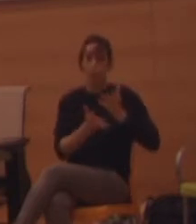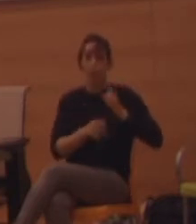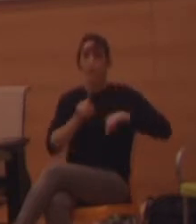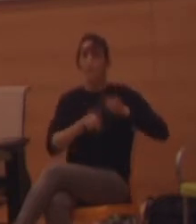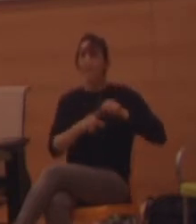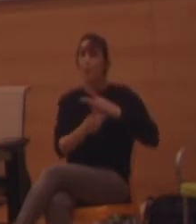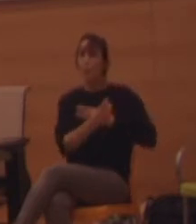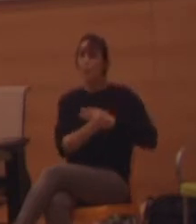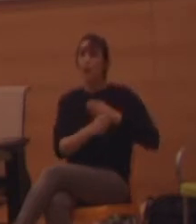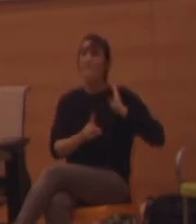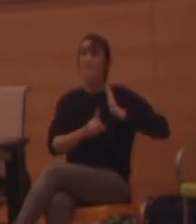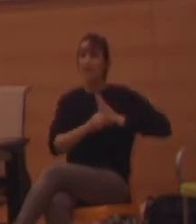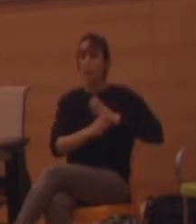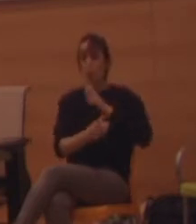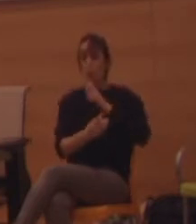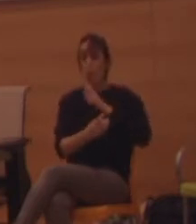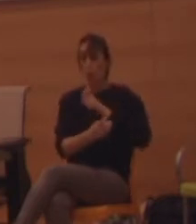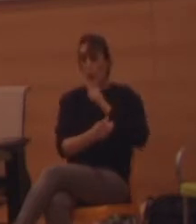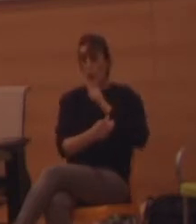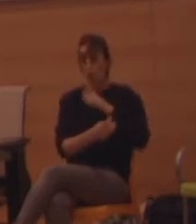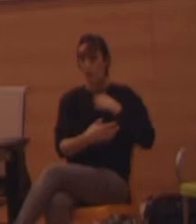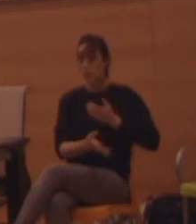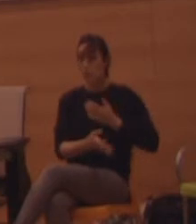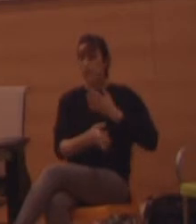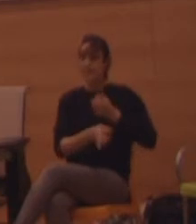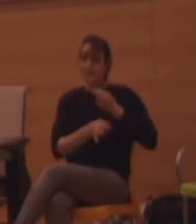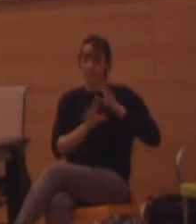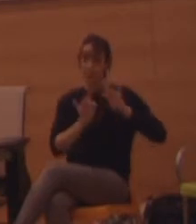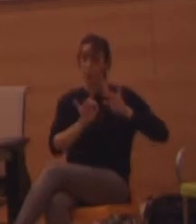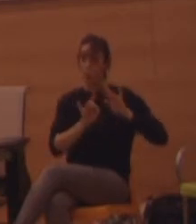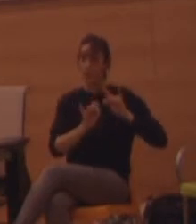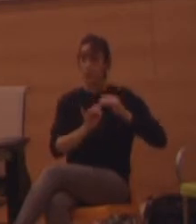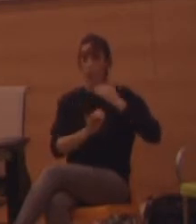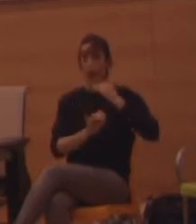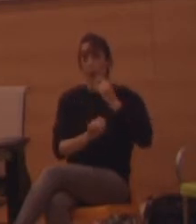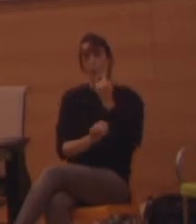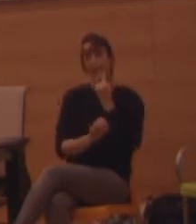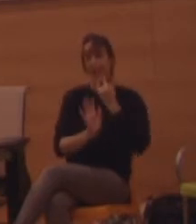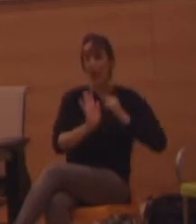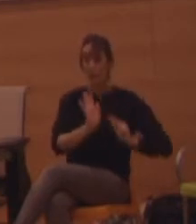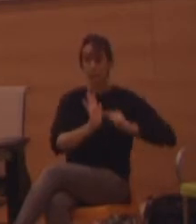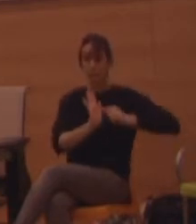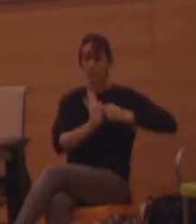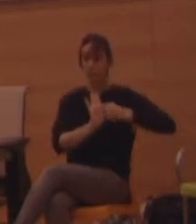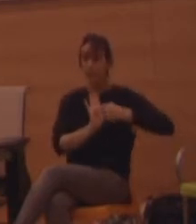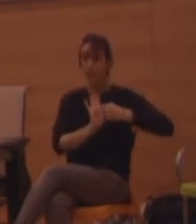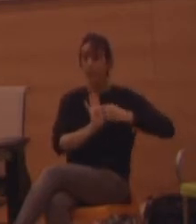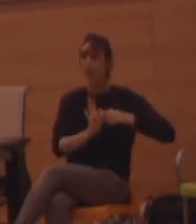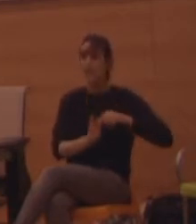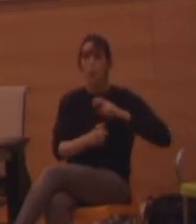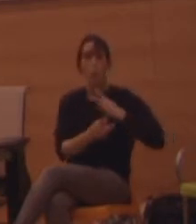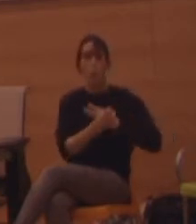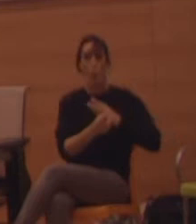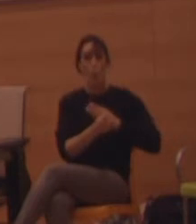siempre que haya un contacto óseo cuando metamos una pinza o algo metálico, una lanceta, y toquemos hueso, al 100%